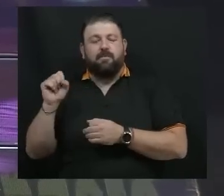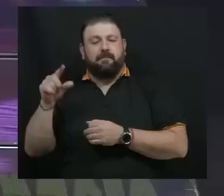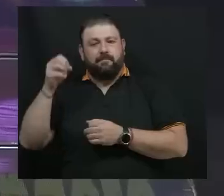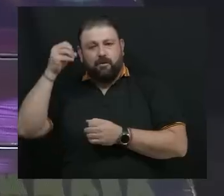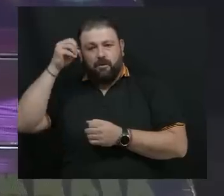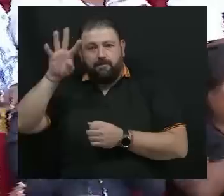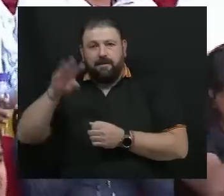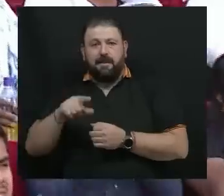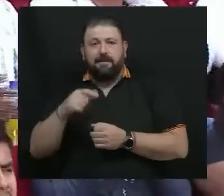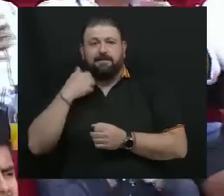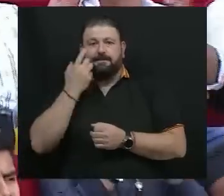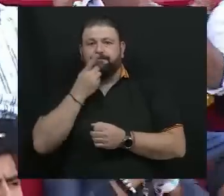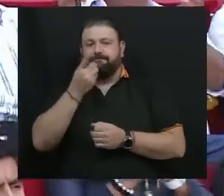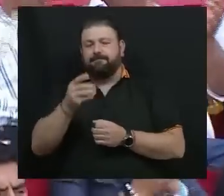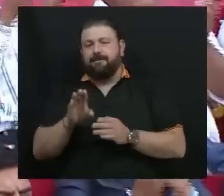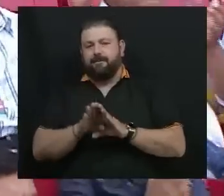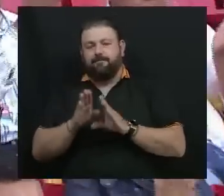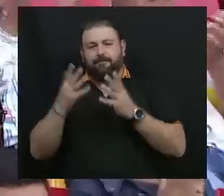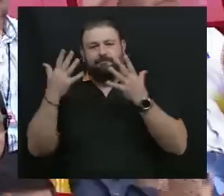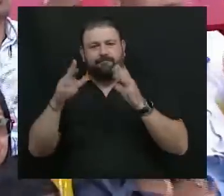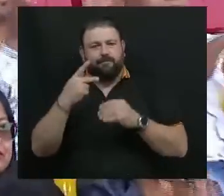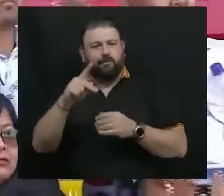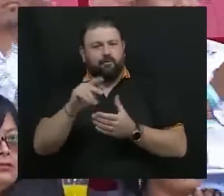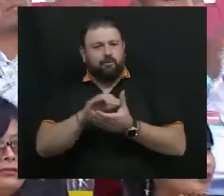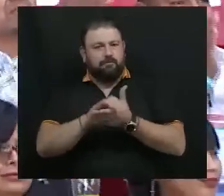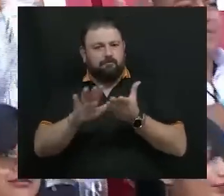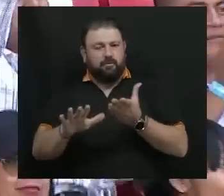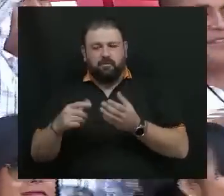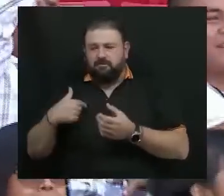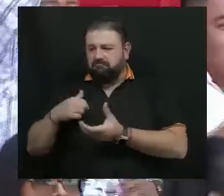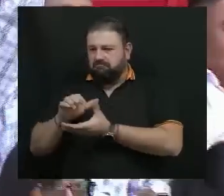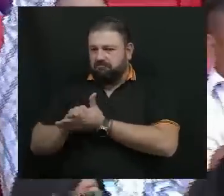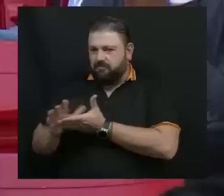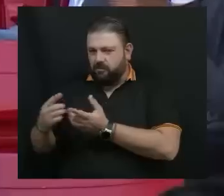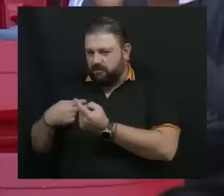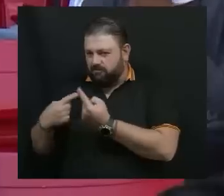niñas. Hacemos el negocio en equipo, en pareja.